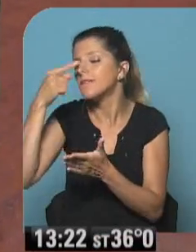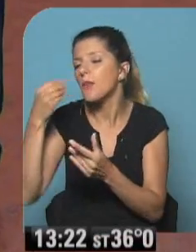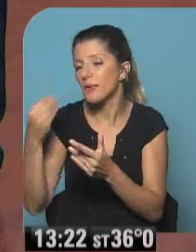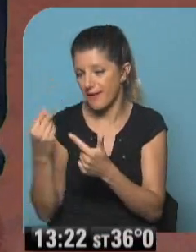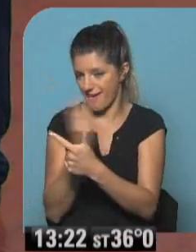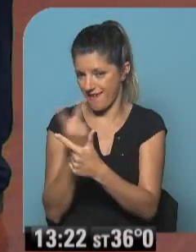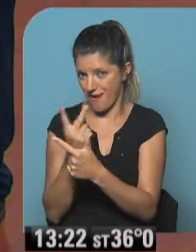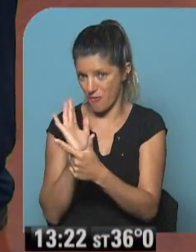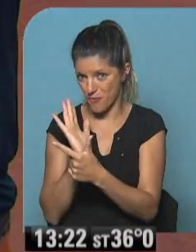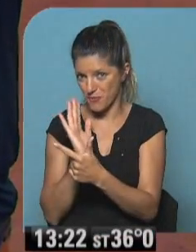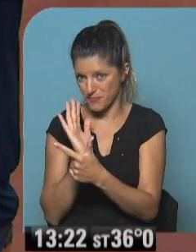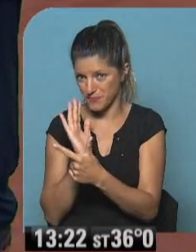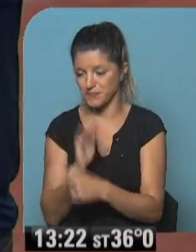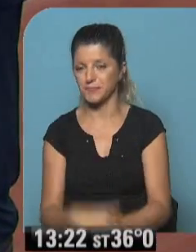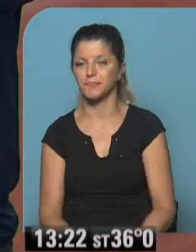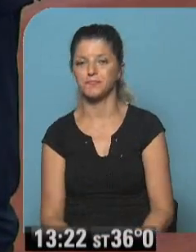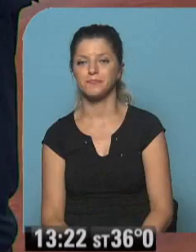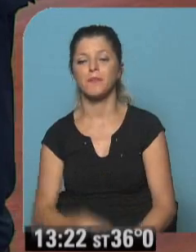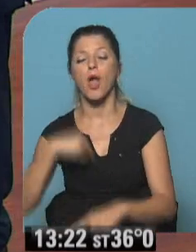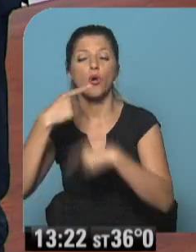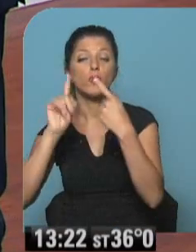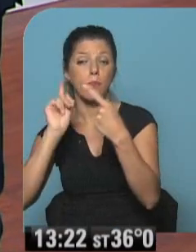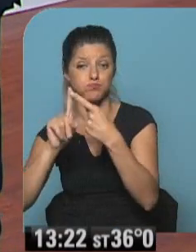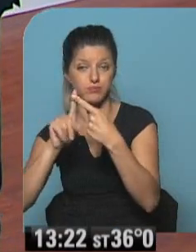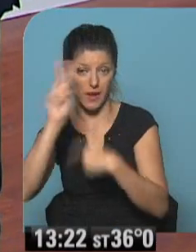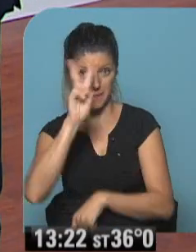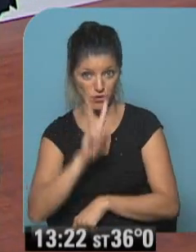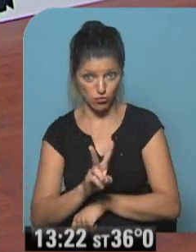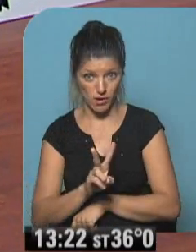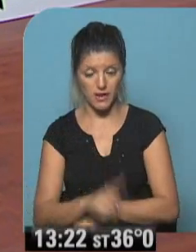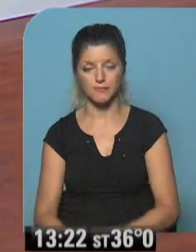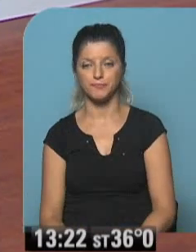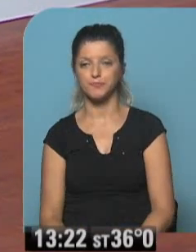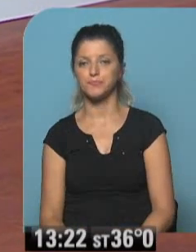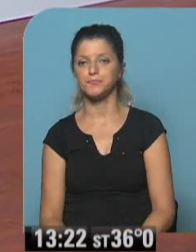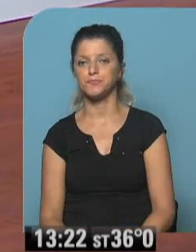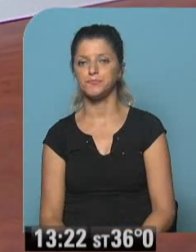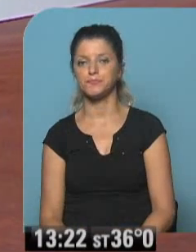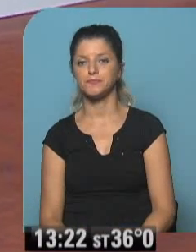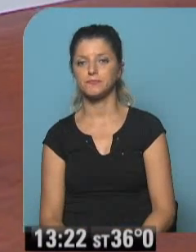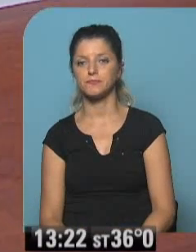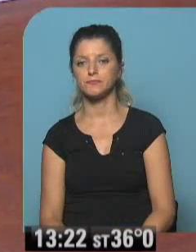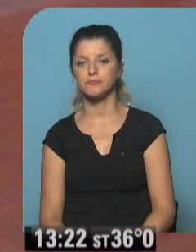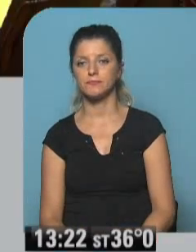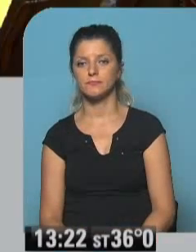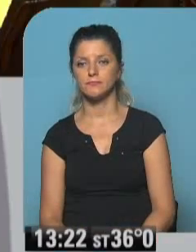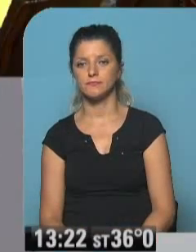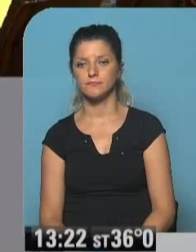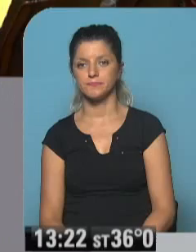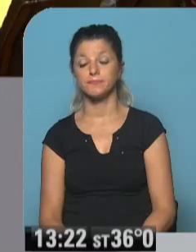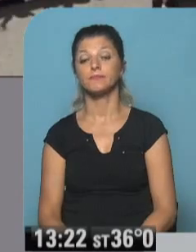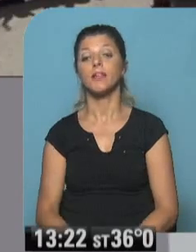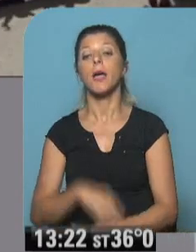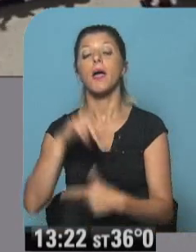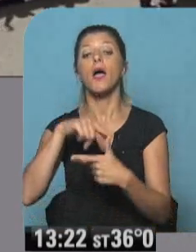mantenga a Venezuela con estos países, indudablemente. No olvidemos que por lo menos Rusia y Venezuela